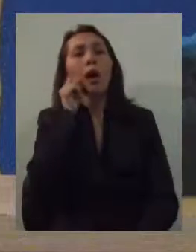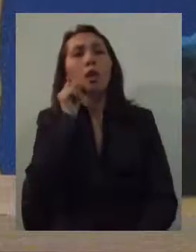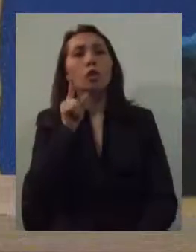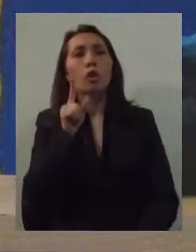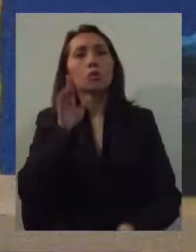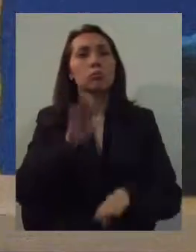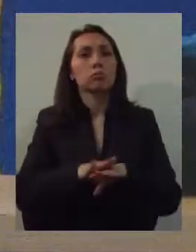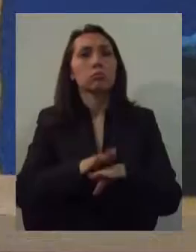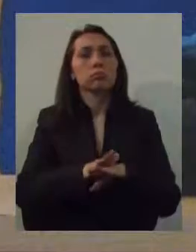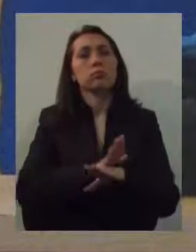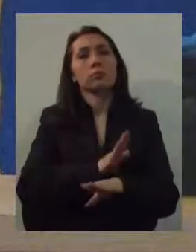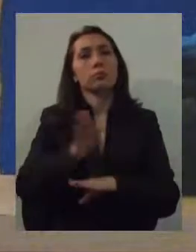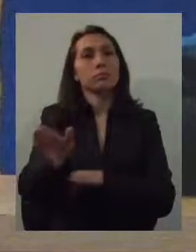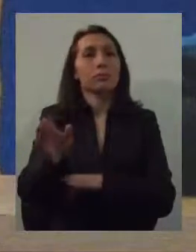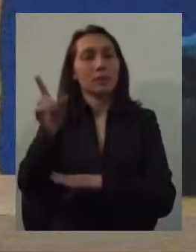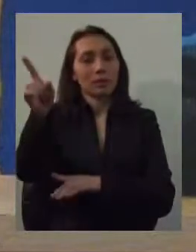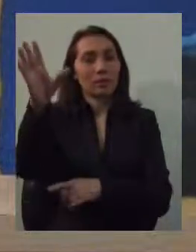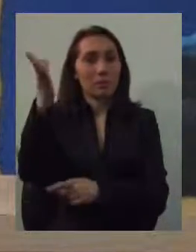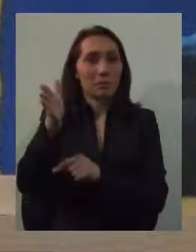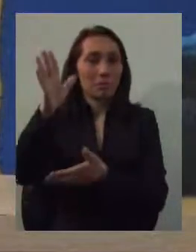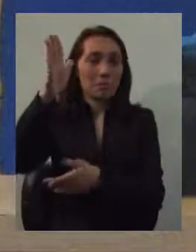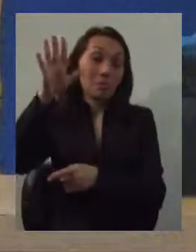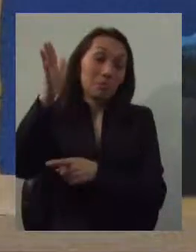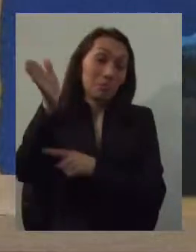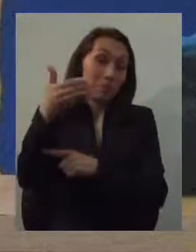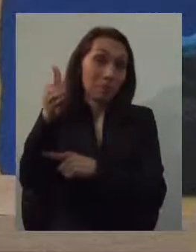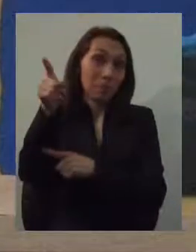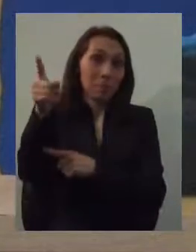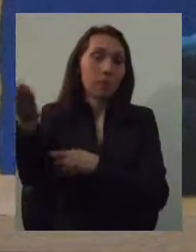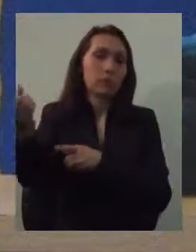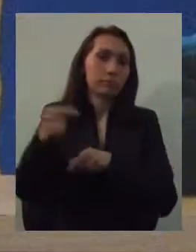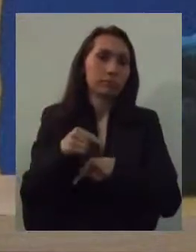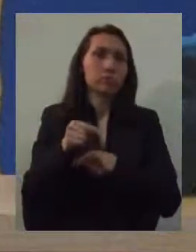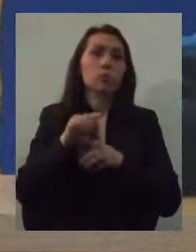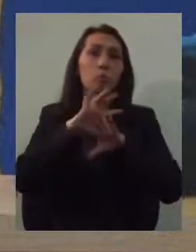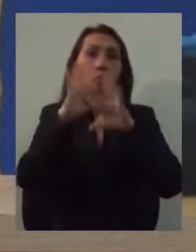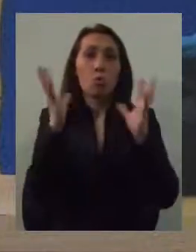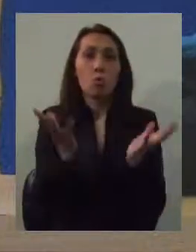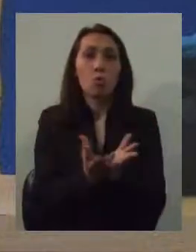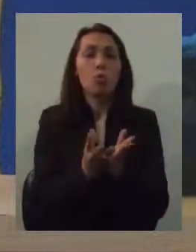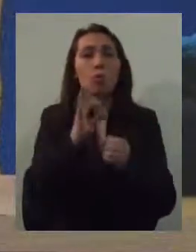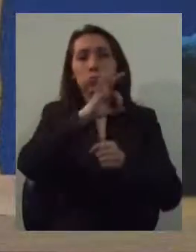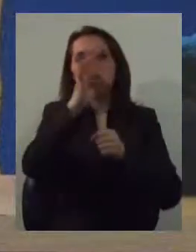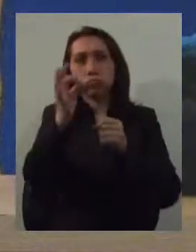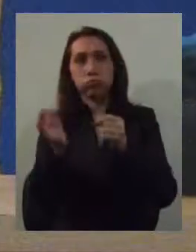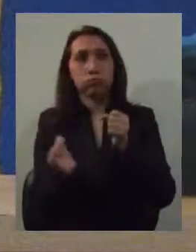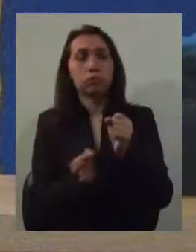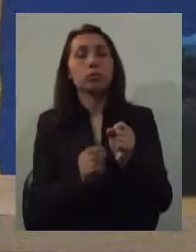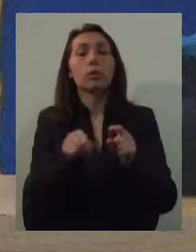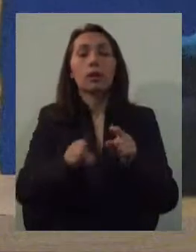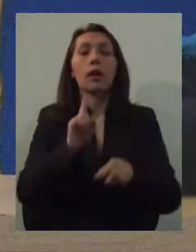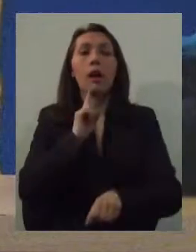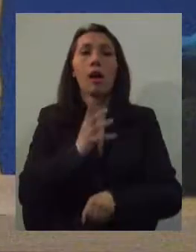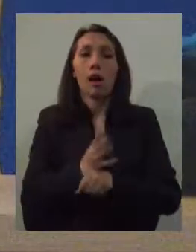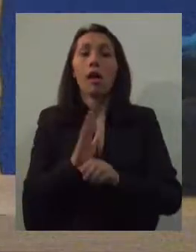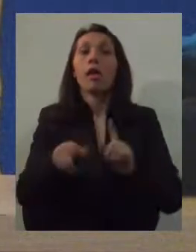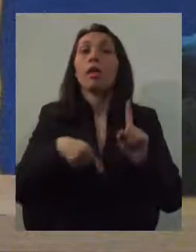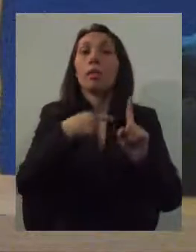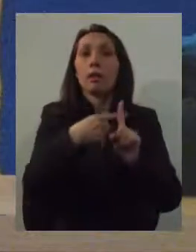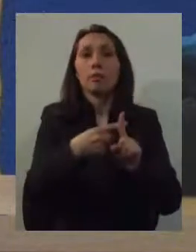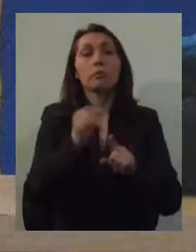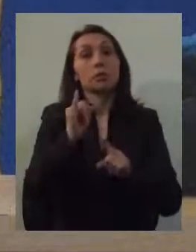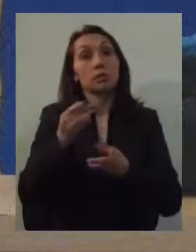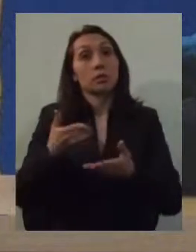de fundamental importancia en un mundo integrado, en un mundo globalizado, donde además, si